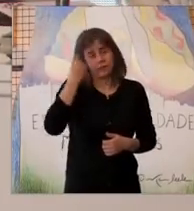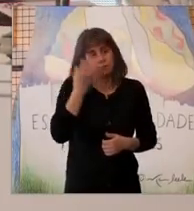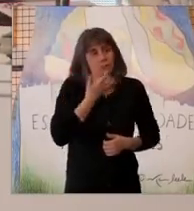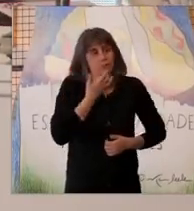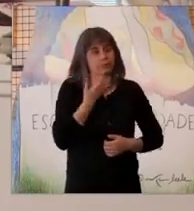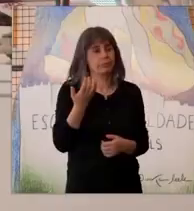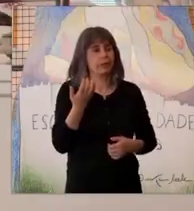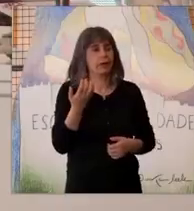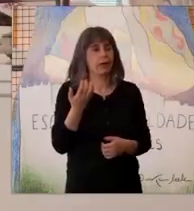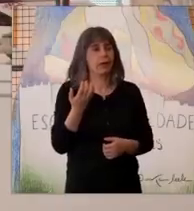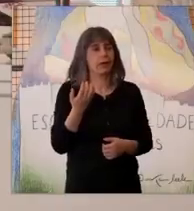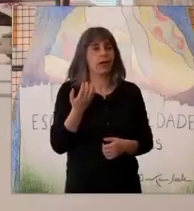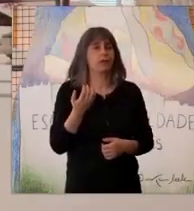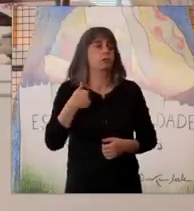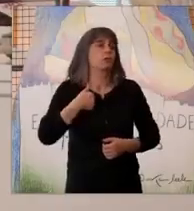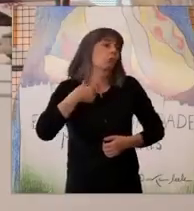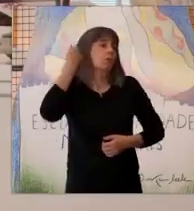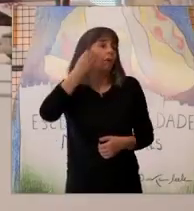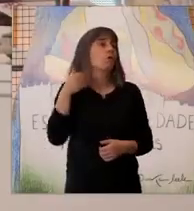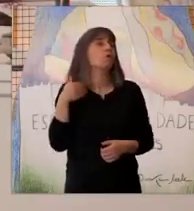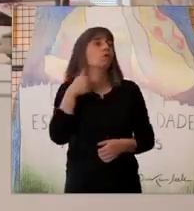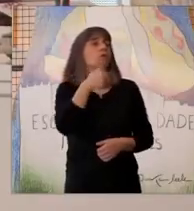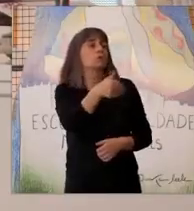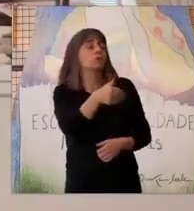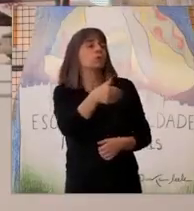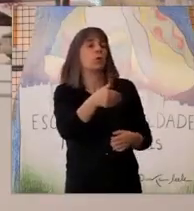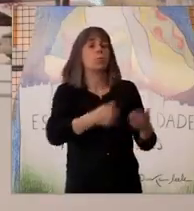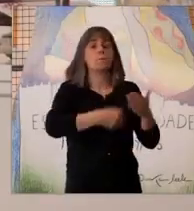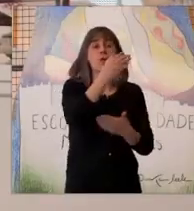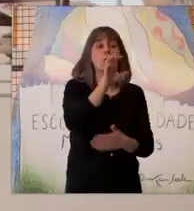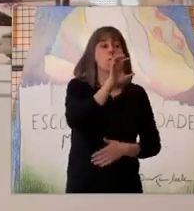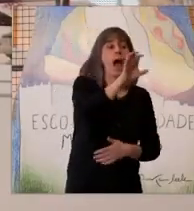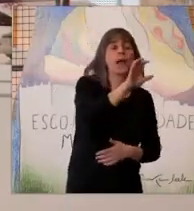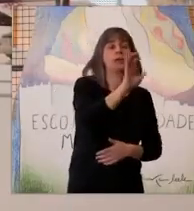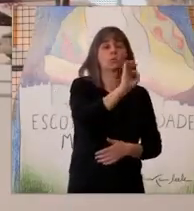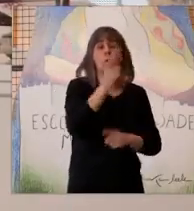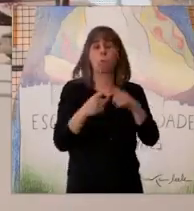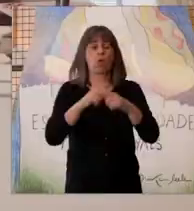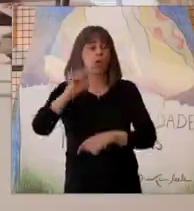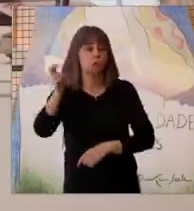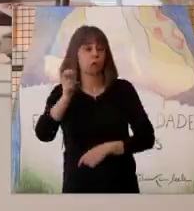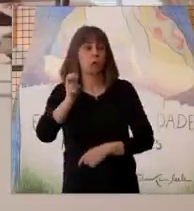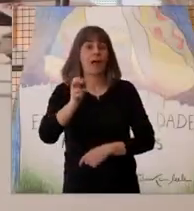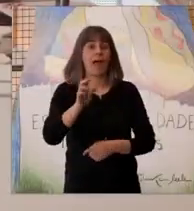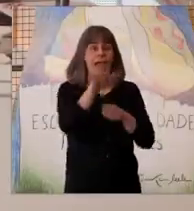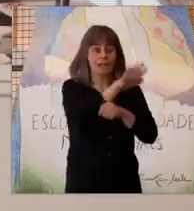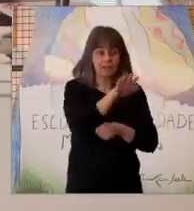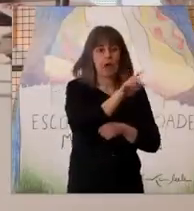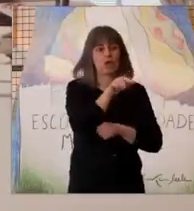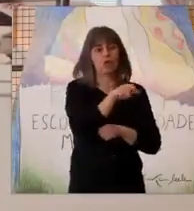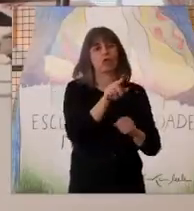ejemplo que algún día ni el país ni ningún otro medio fuera tener un espacio como el que yo ocupo que es una corresponsabilidad de